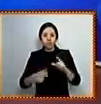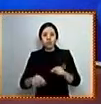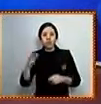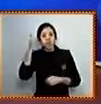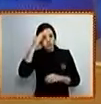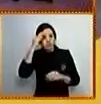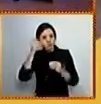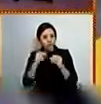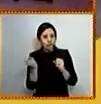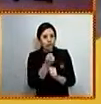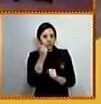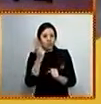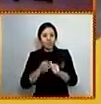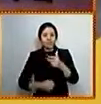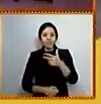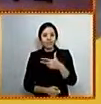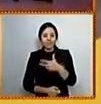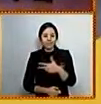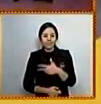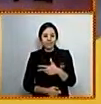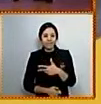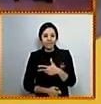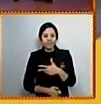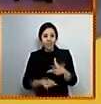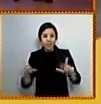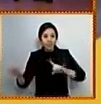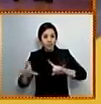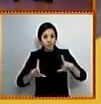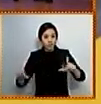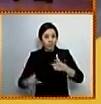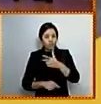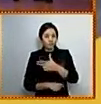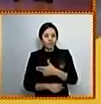primer número afortunado. Preparados.